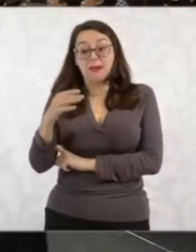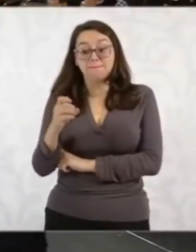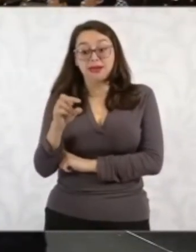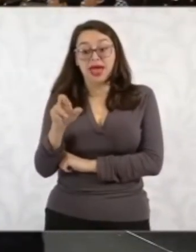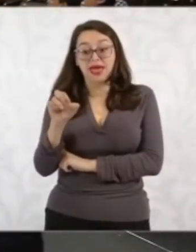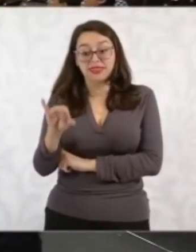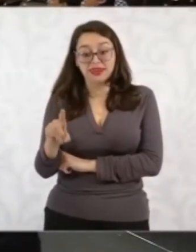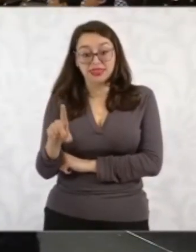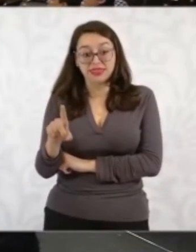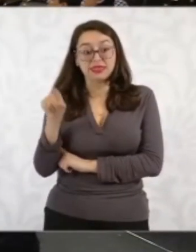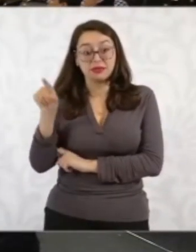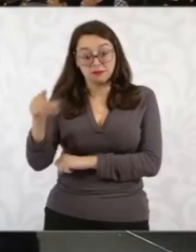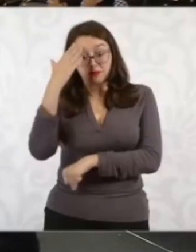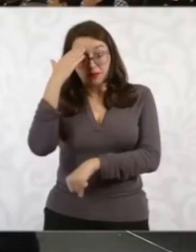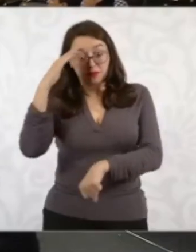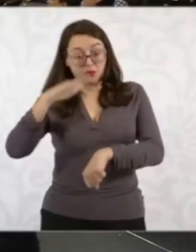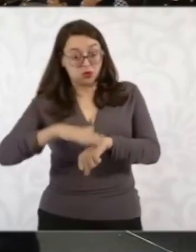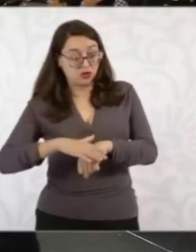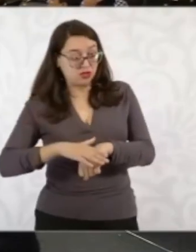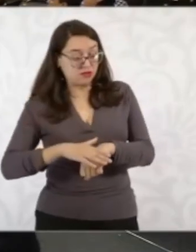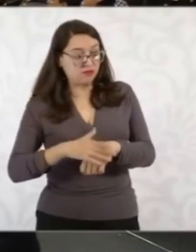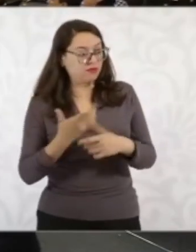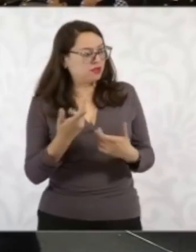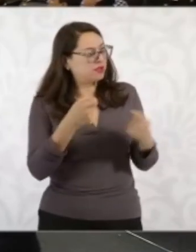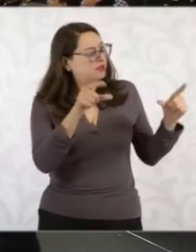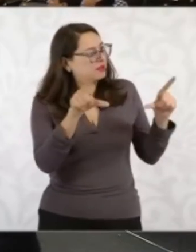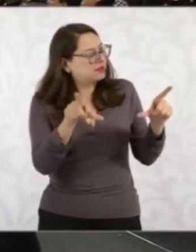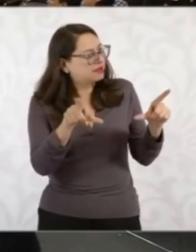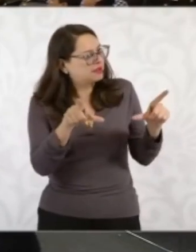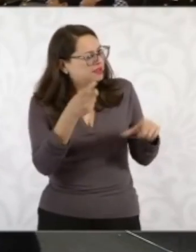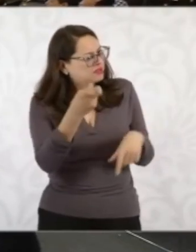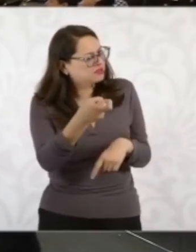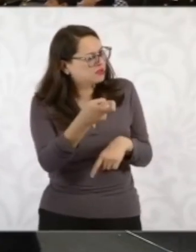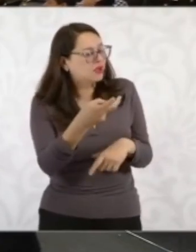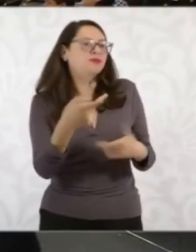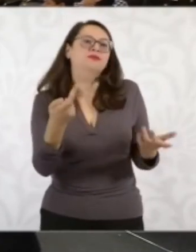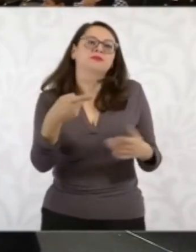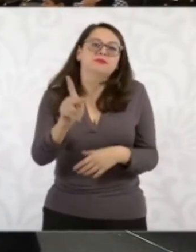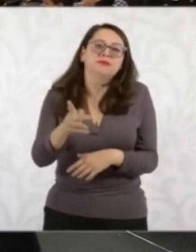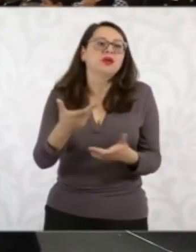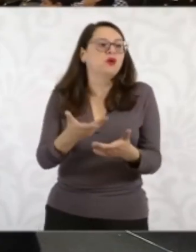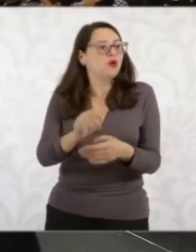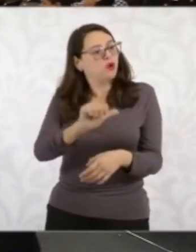No, ¿qué es eso? Ah, la nota aclaratoria de seguridad, pero no tienes las memorias de la Madrid.